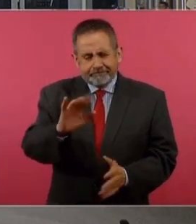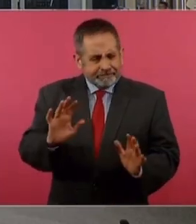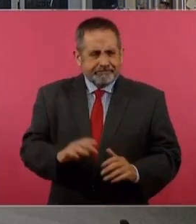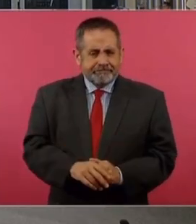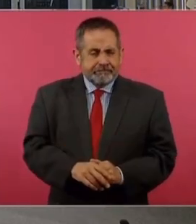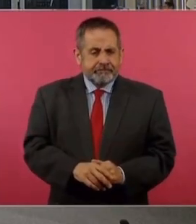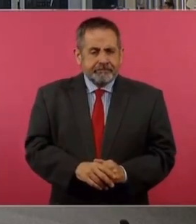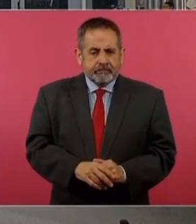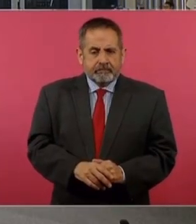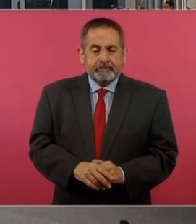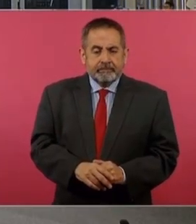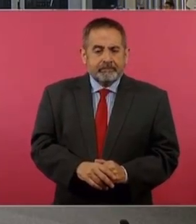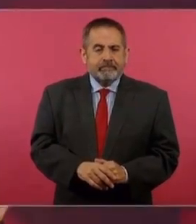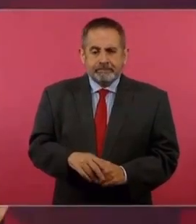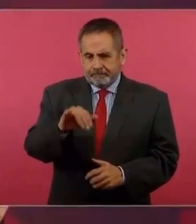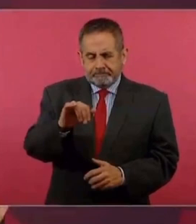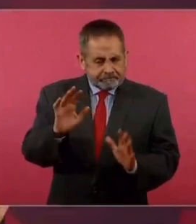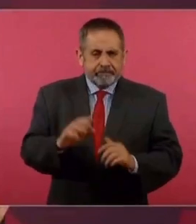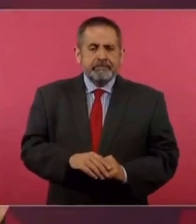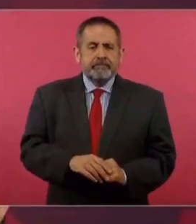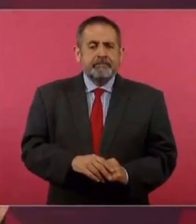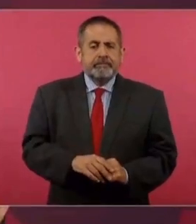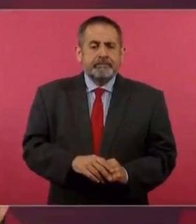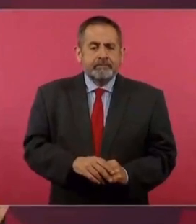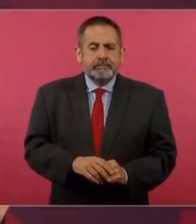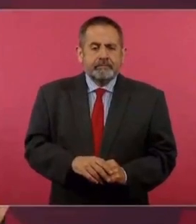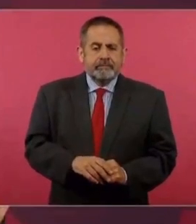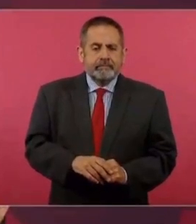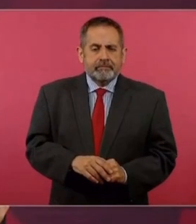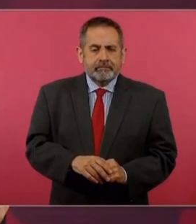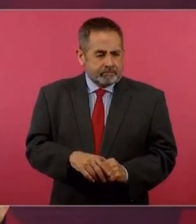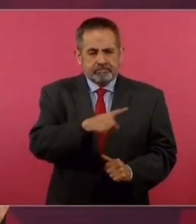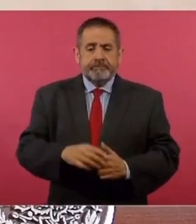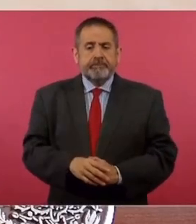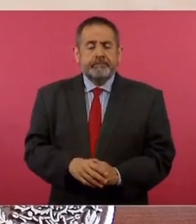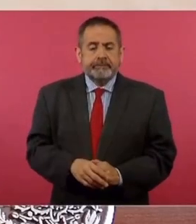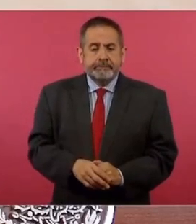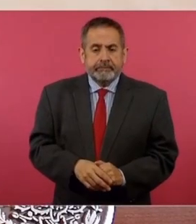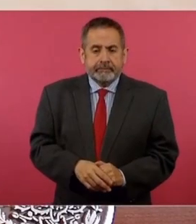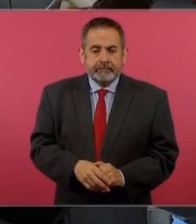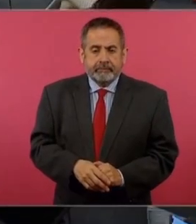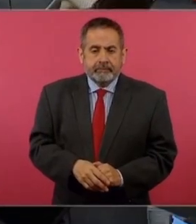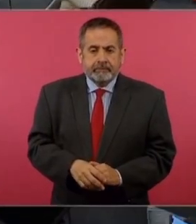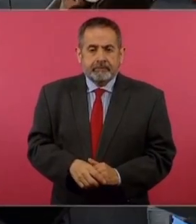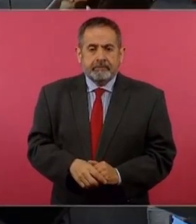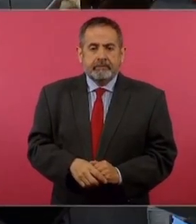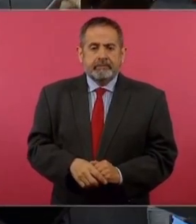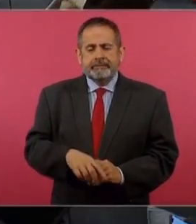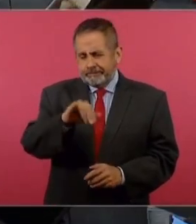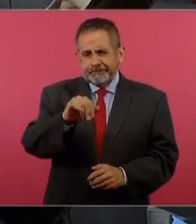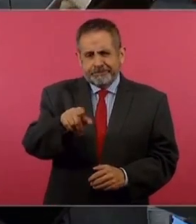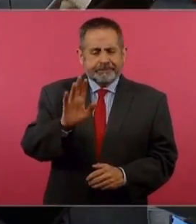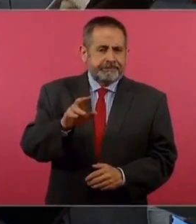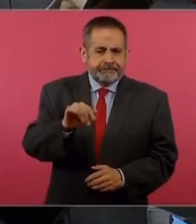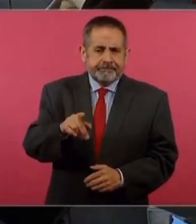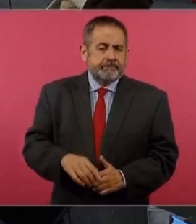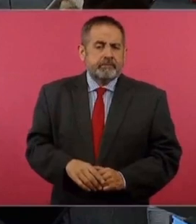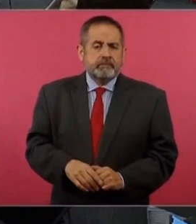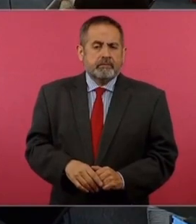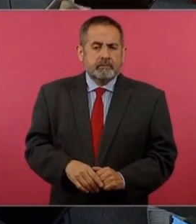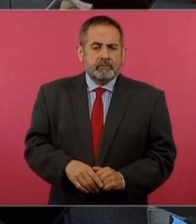es una forma de agresión Sí sí